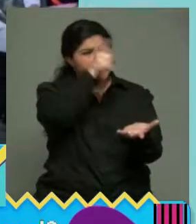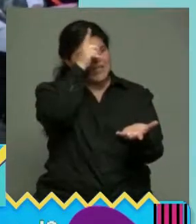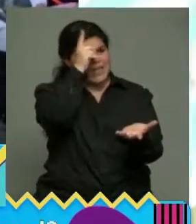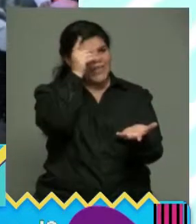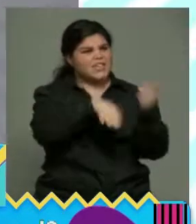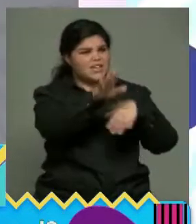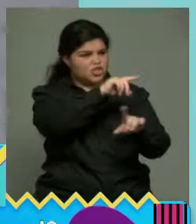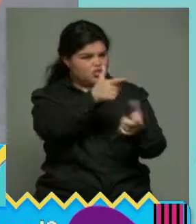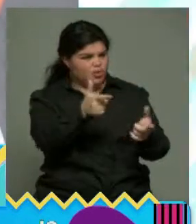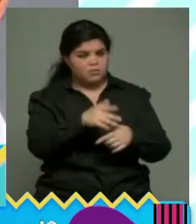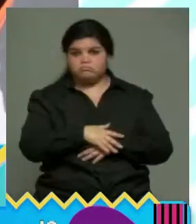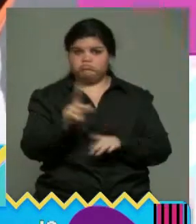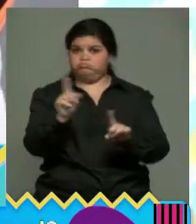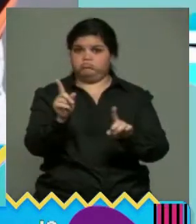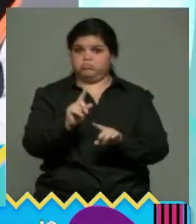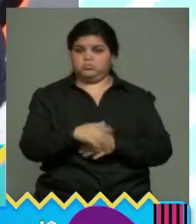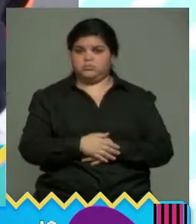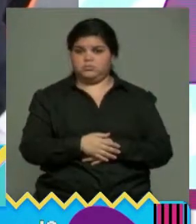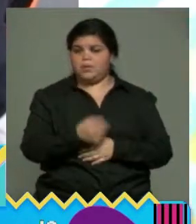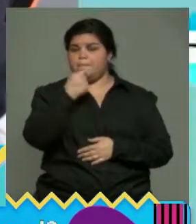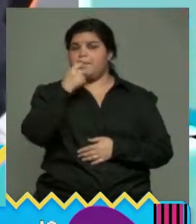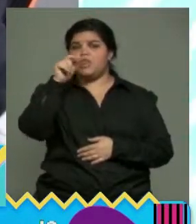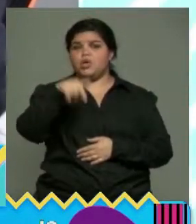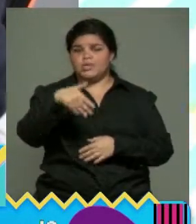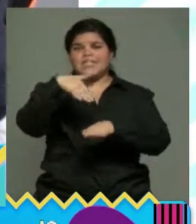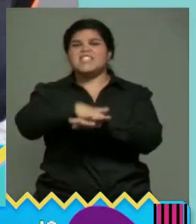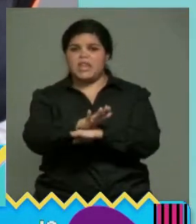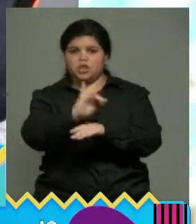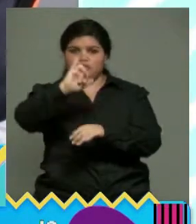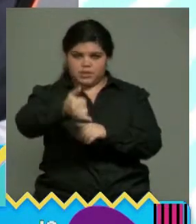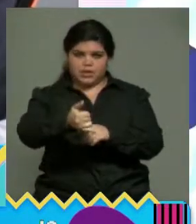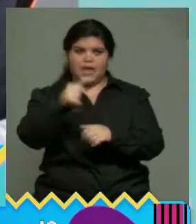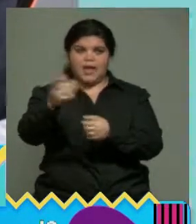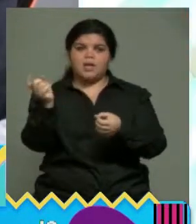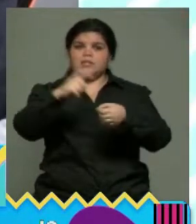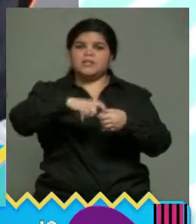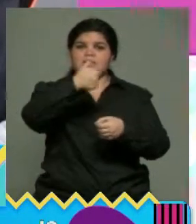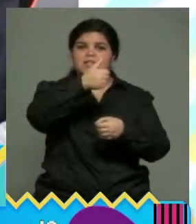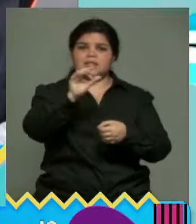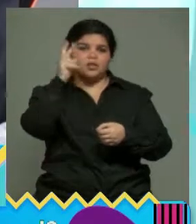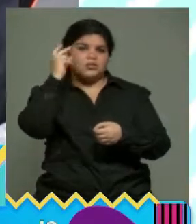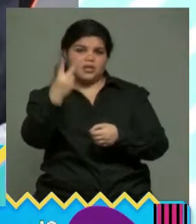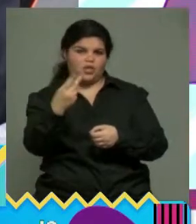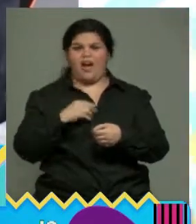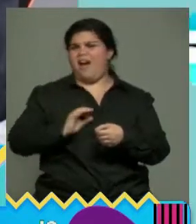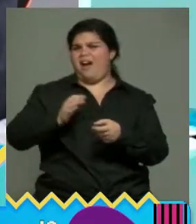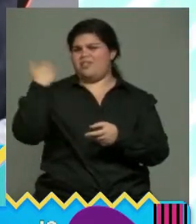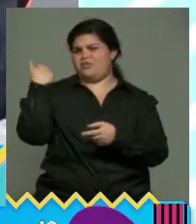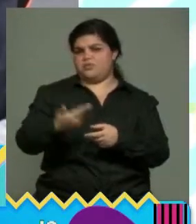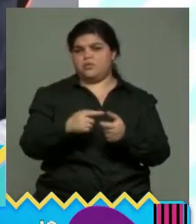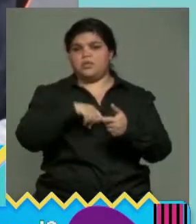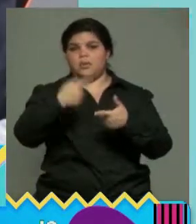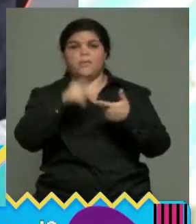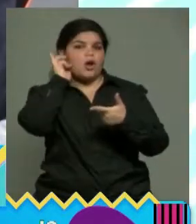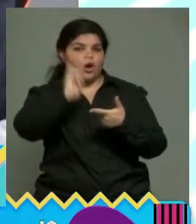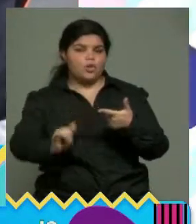Mendoza, Ciudad Capital, que fue el primero que adhirió a la 6082 hace muchos años, luego le siguió Godoy